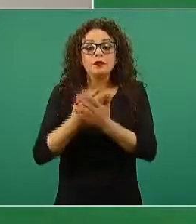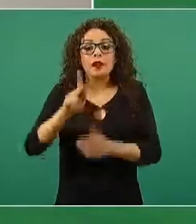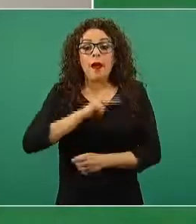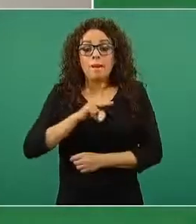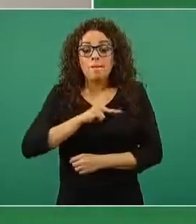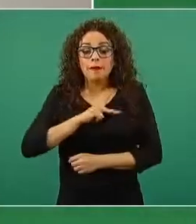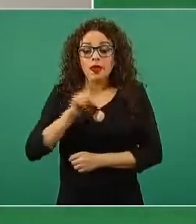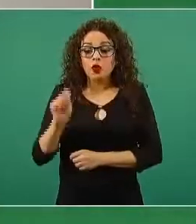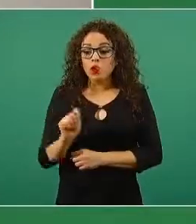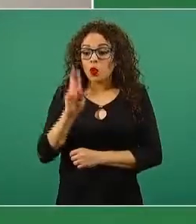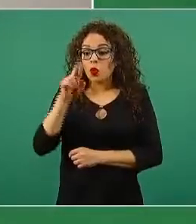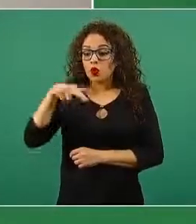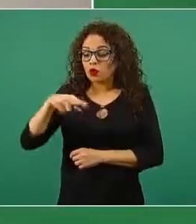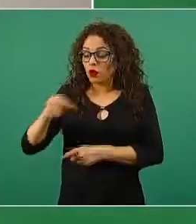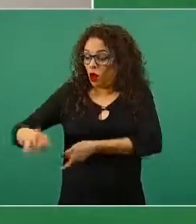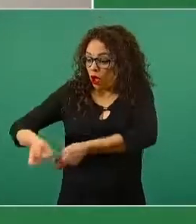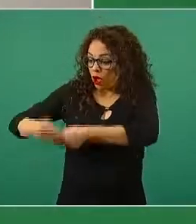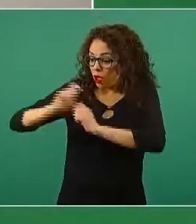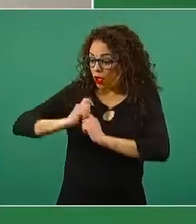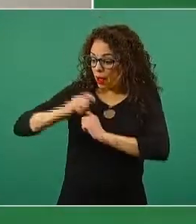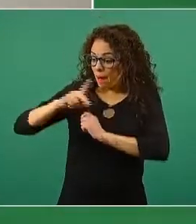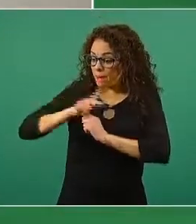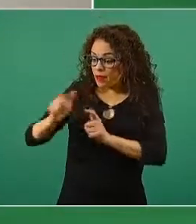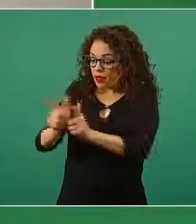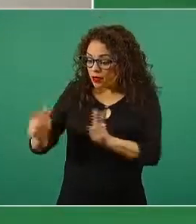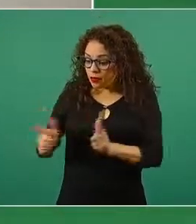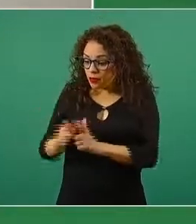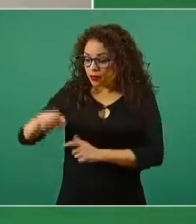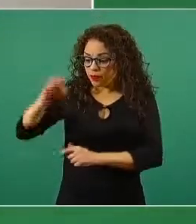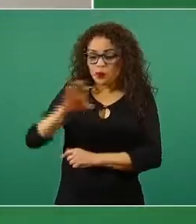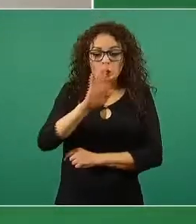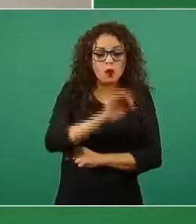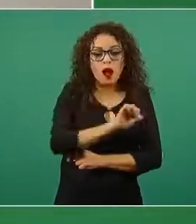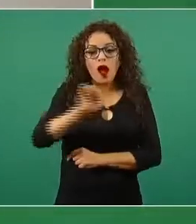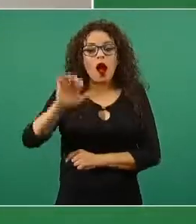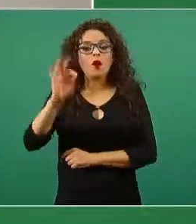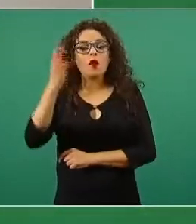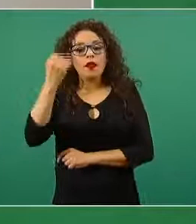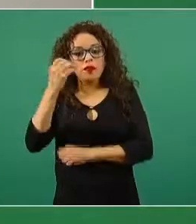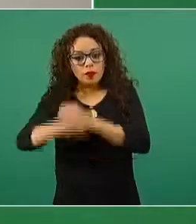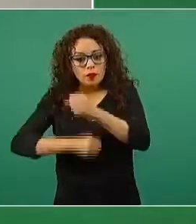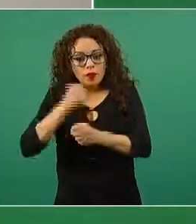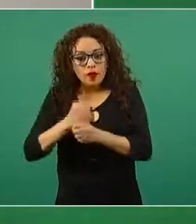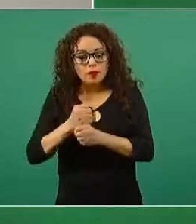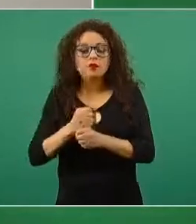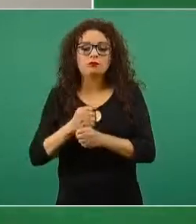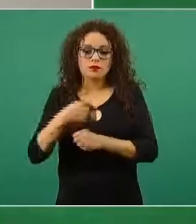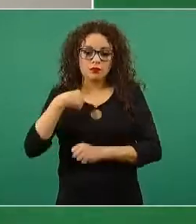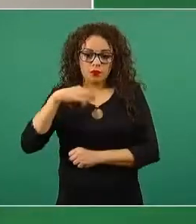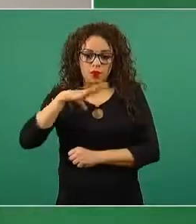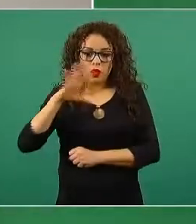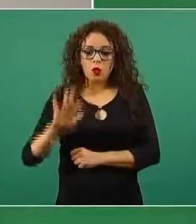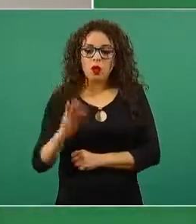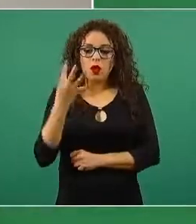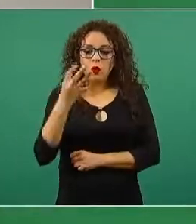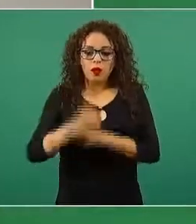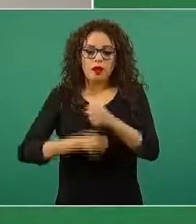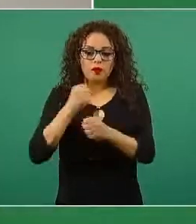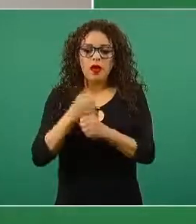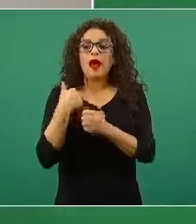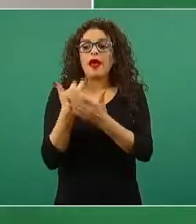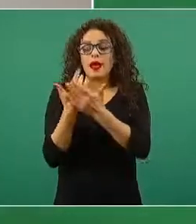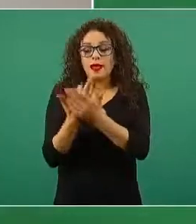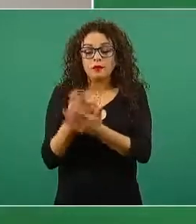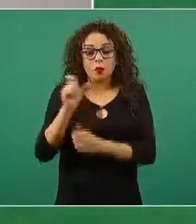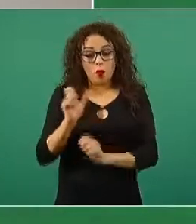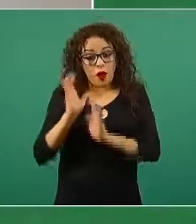llegue el grupo de edad de 40 a 49 años. Yo tengo 44 años, esperaré a que